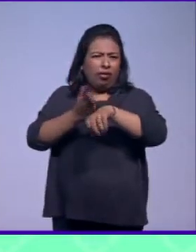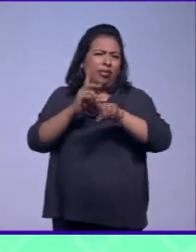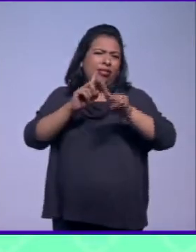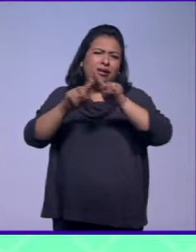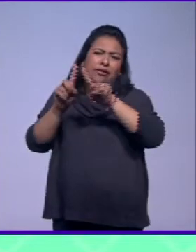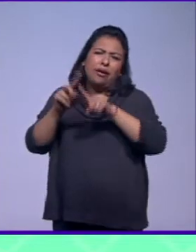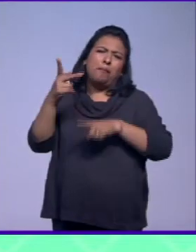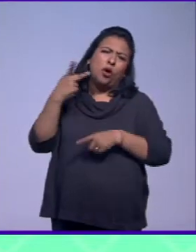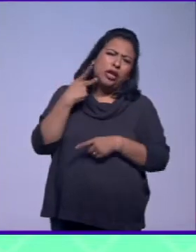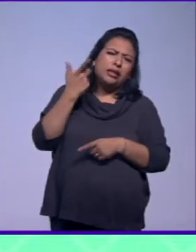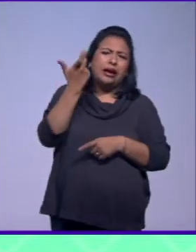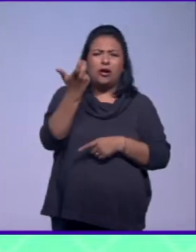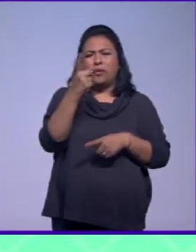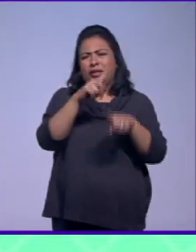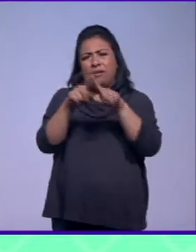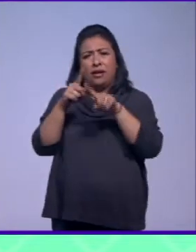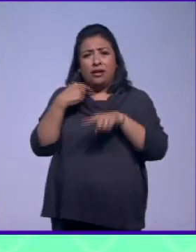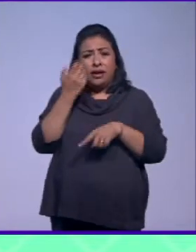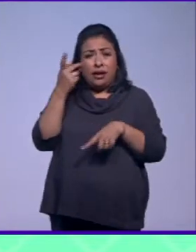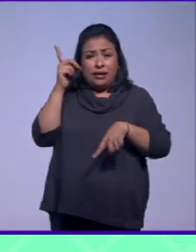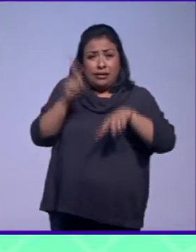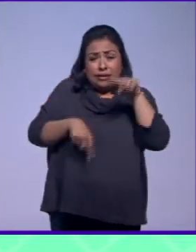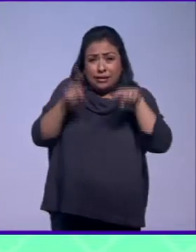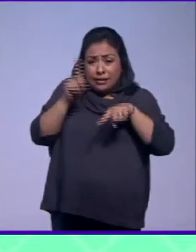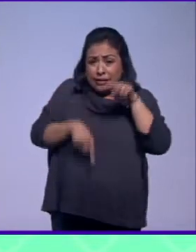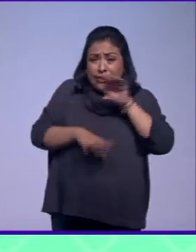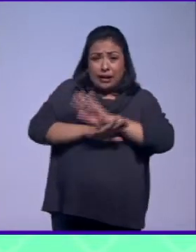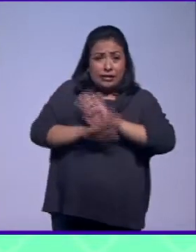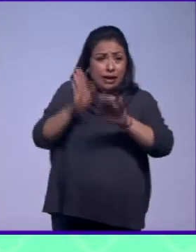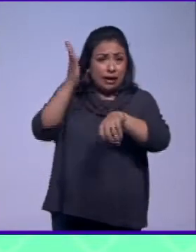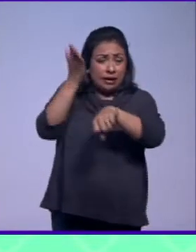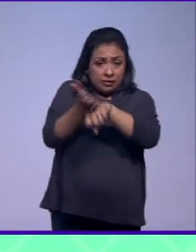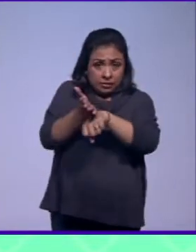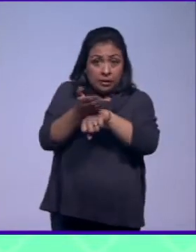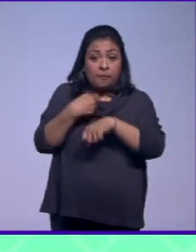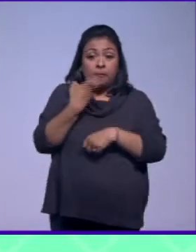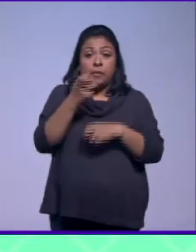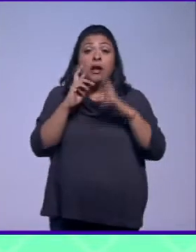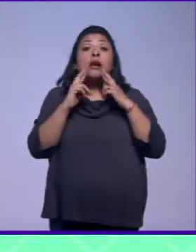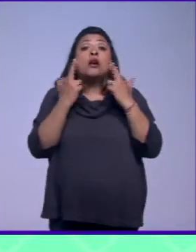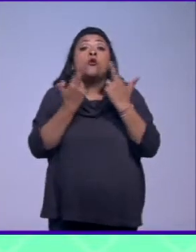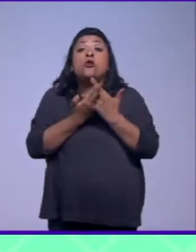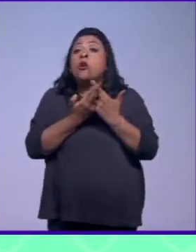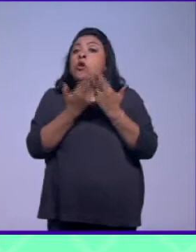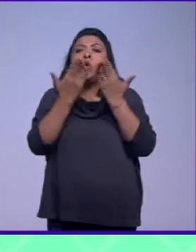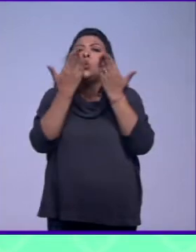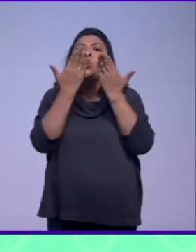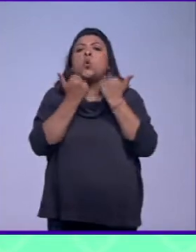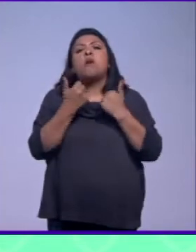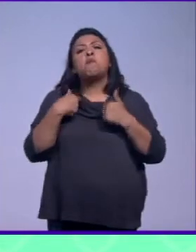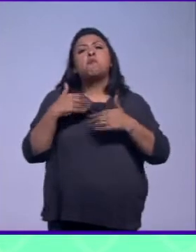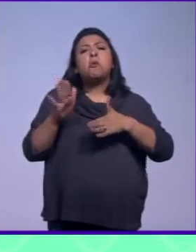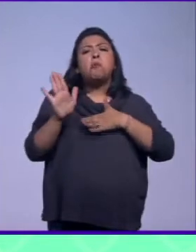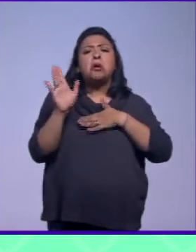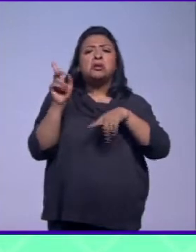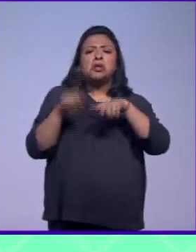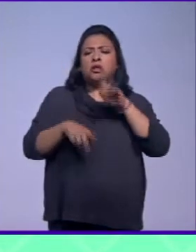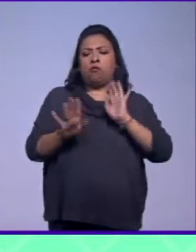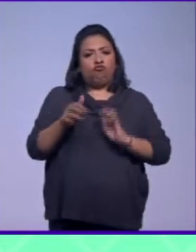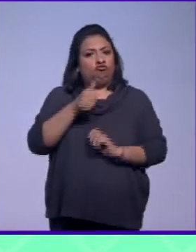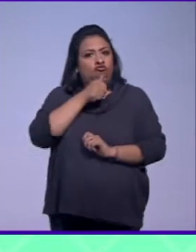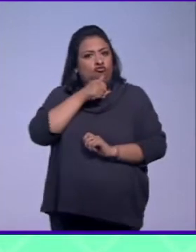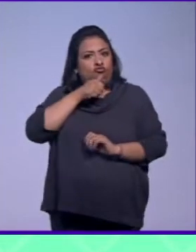índole económica etcétera pide que se retiren las acciones en esta reunión no hubo ninguna promesa de retiro todavía